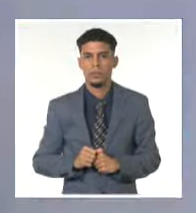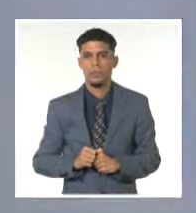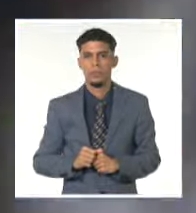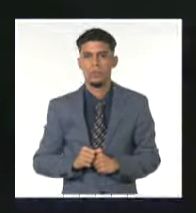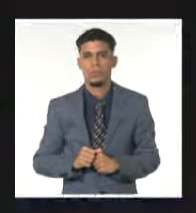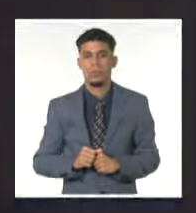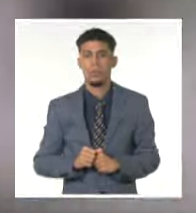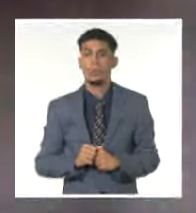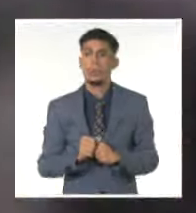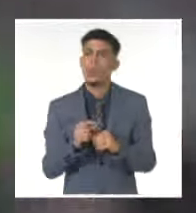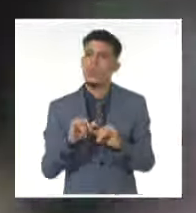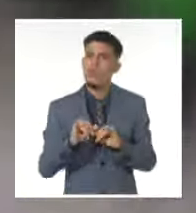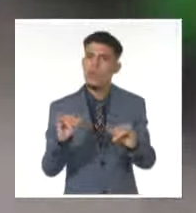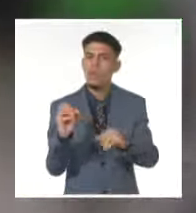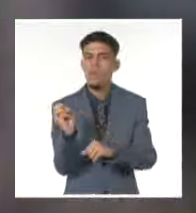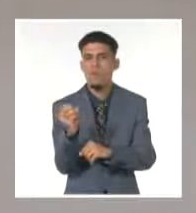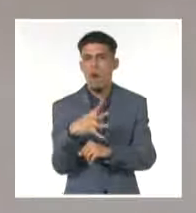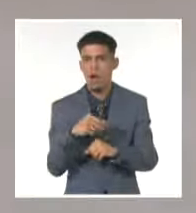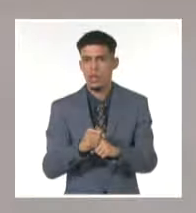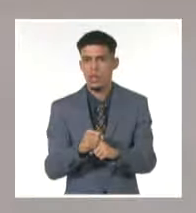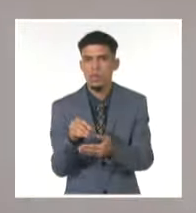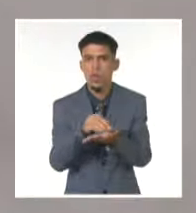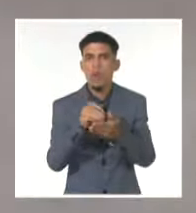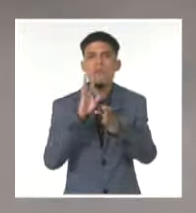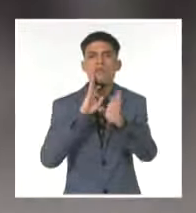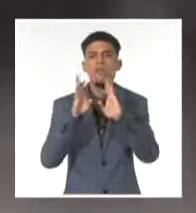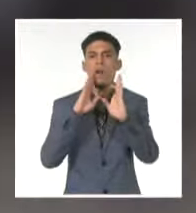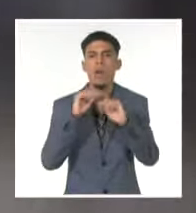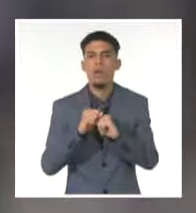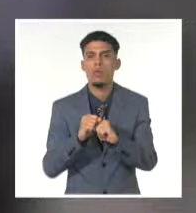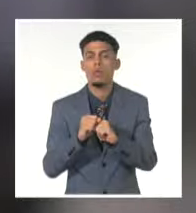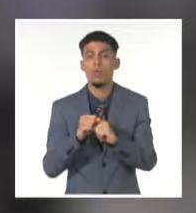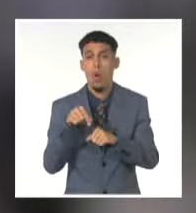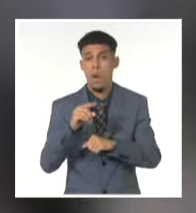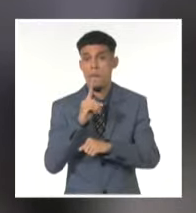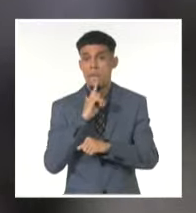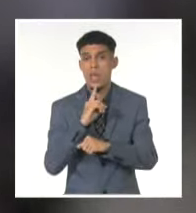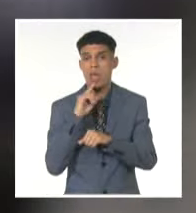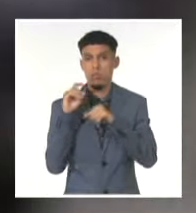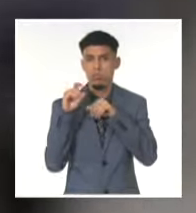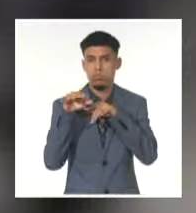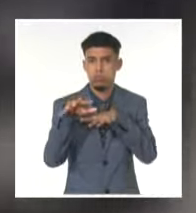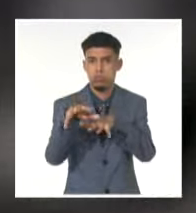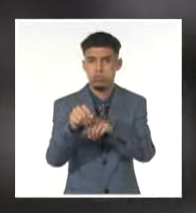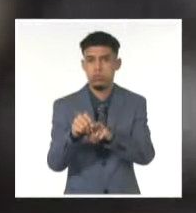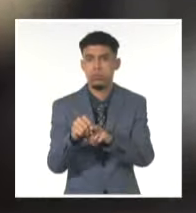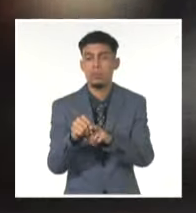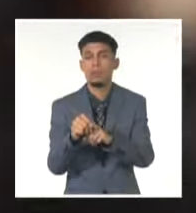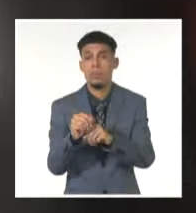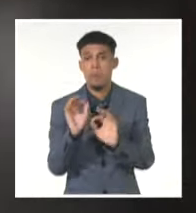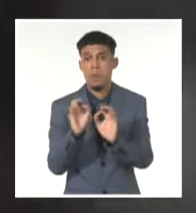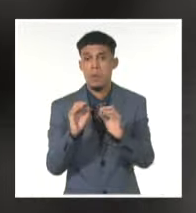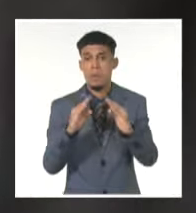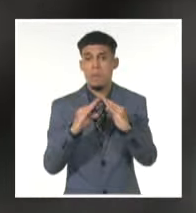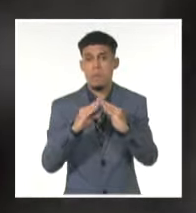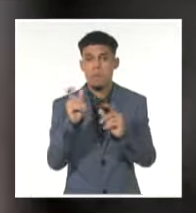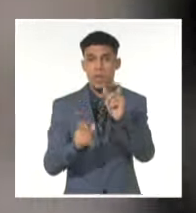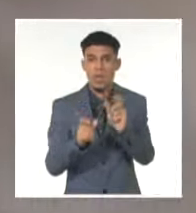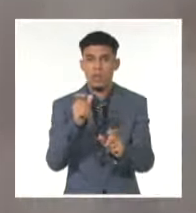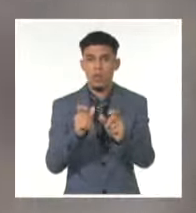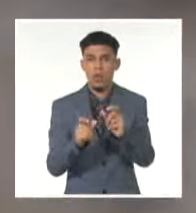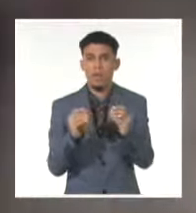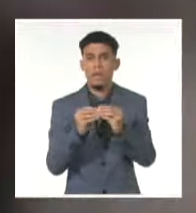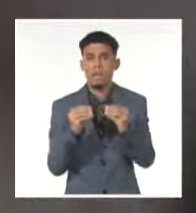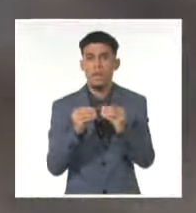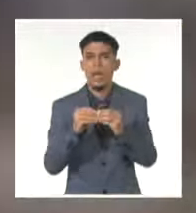Una noticia falsa generada en redes sociales movilizó este viernes a pobladores de San Antonio del Sur relacionada con la rotura de